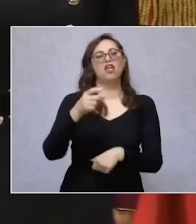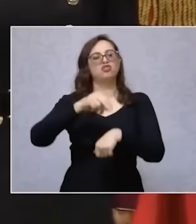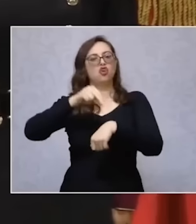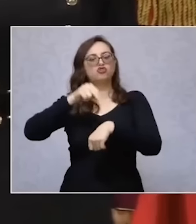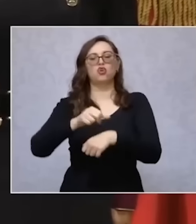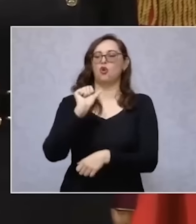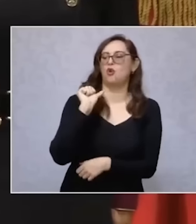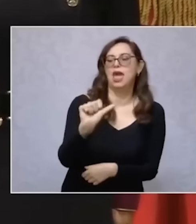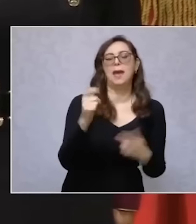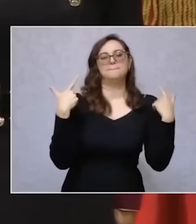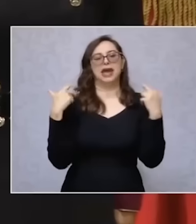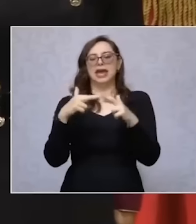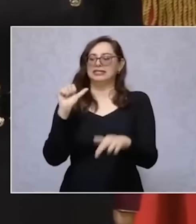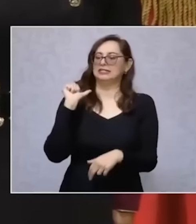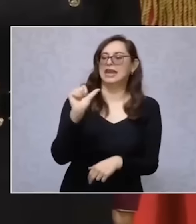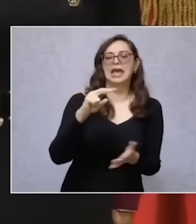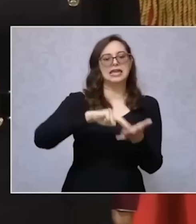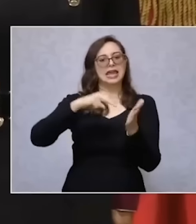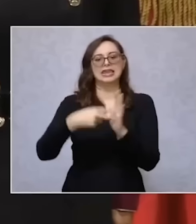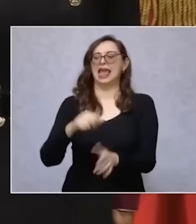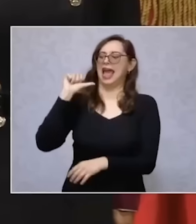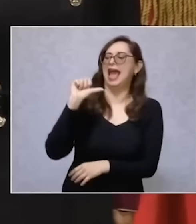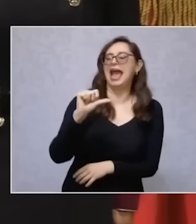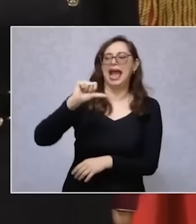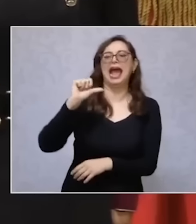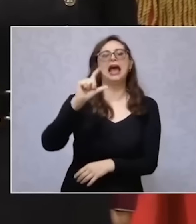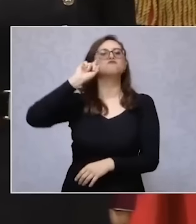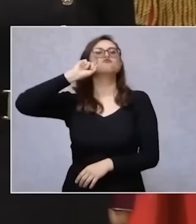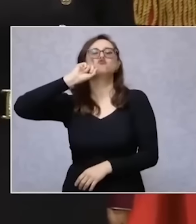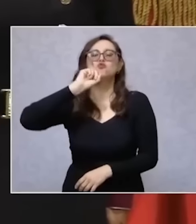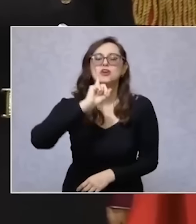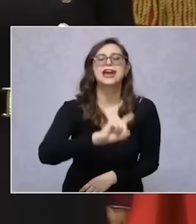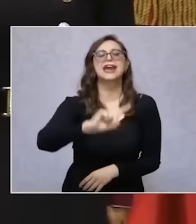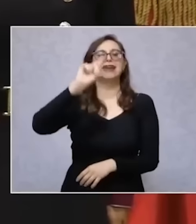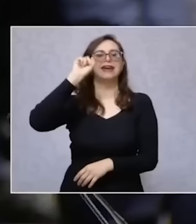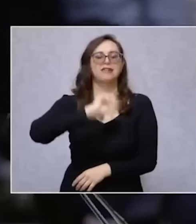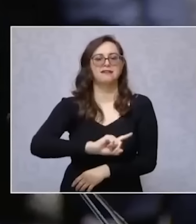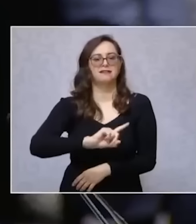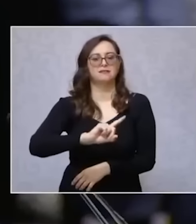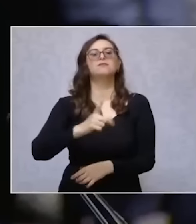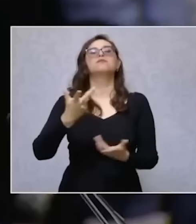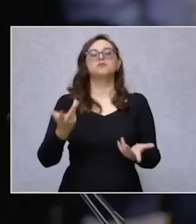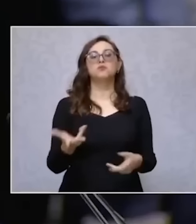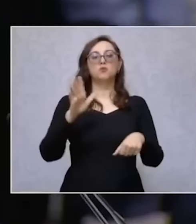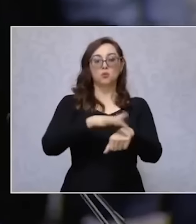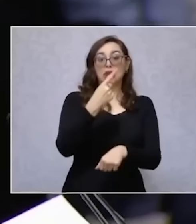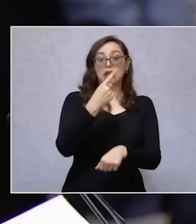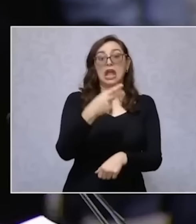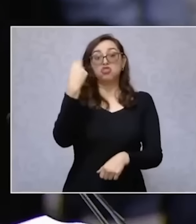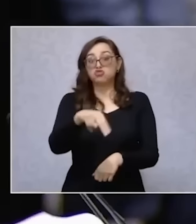maestra, ingeniera con A, porque como nos han enseñado, solo lo que se